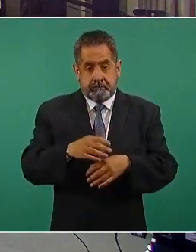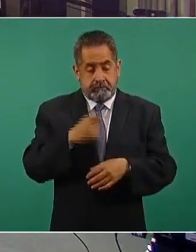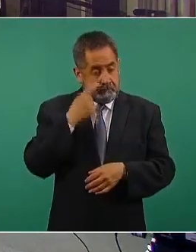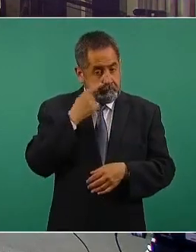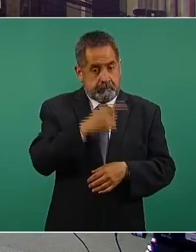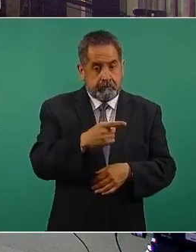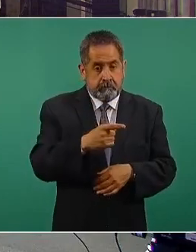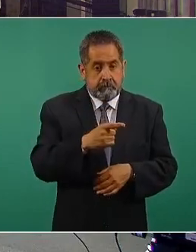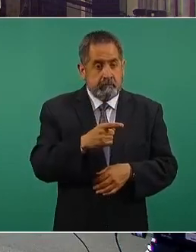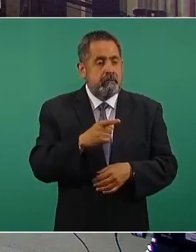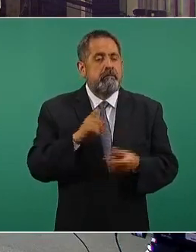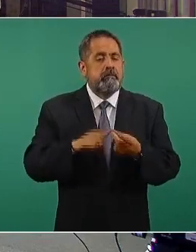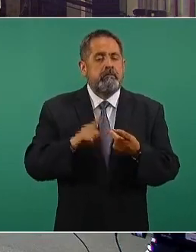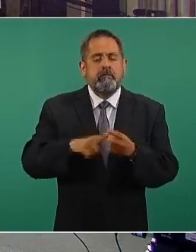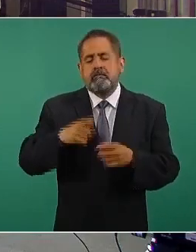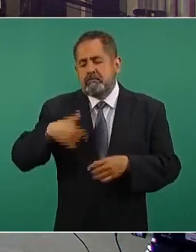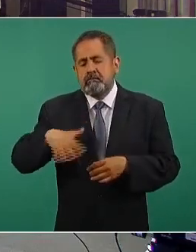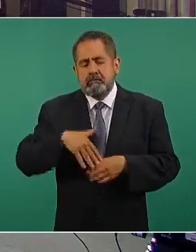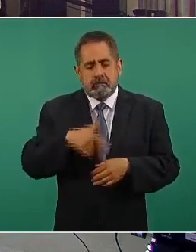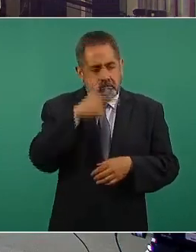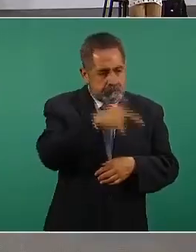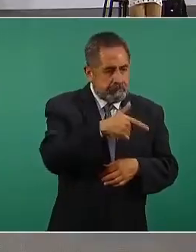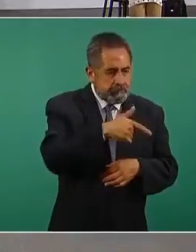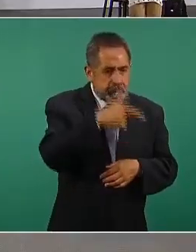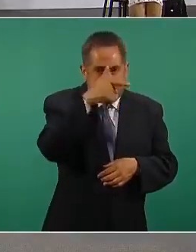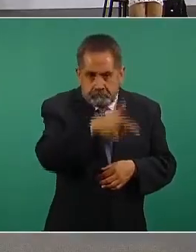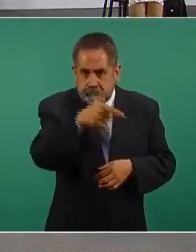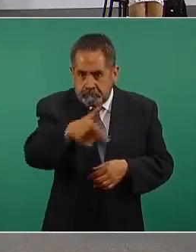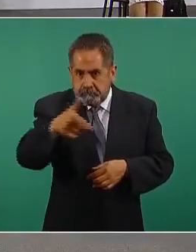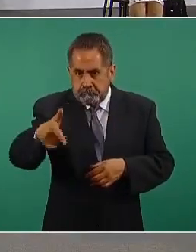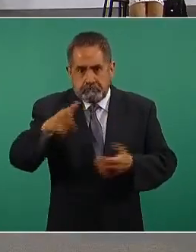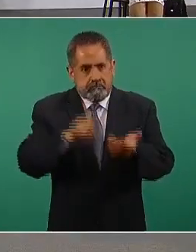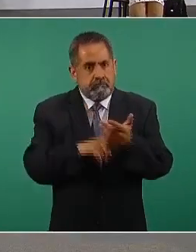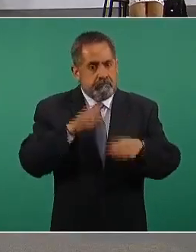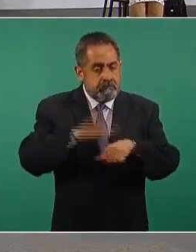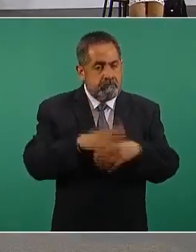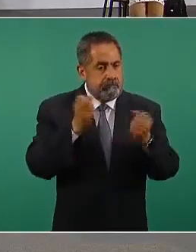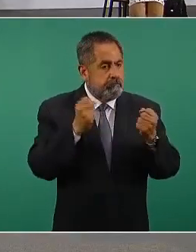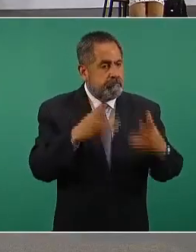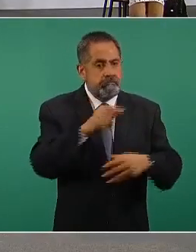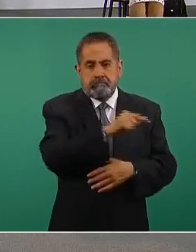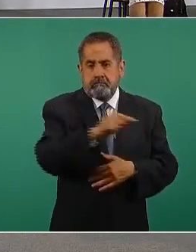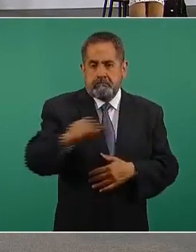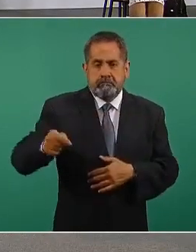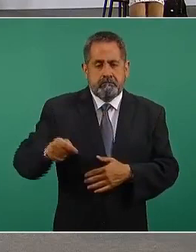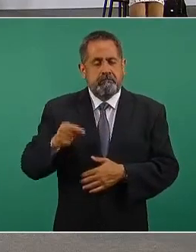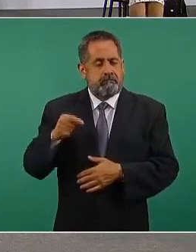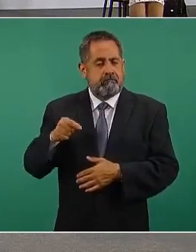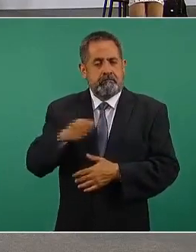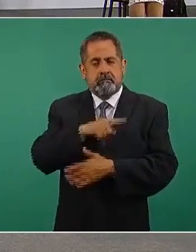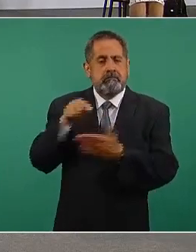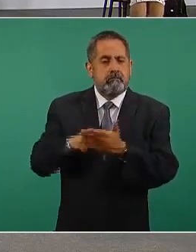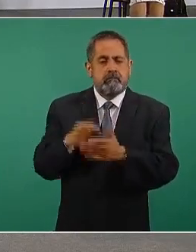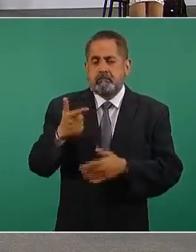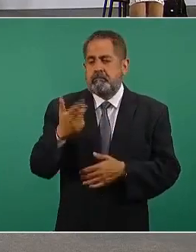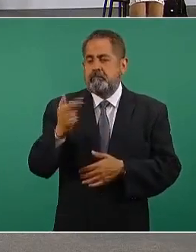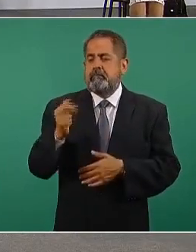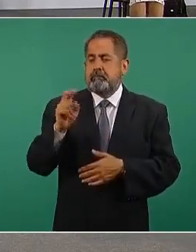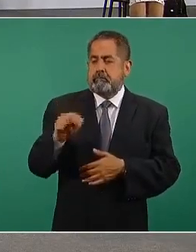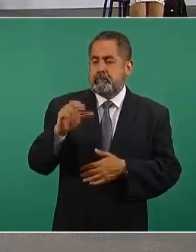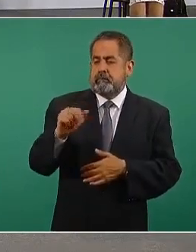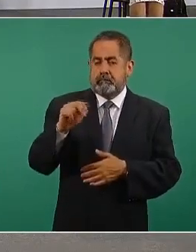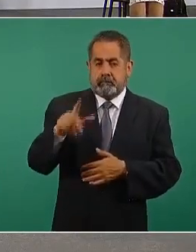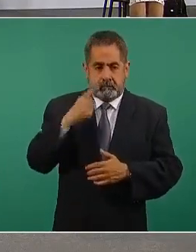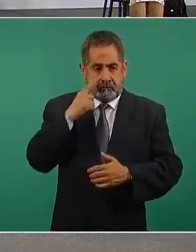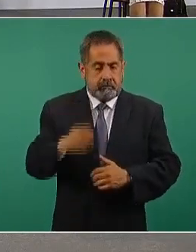que se detectaron derivado de esta corrida de diablos y de esta emergencia que se tuvo en el Gran Canal. Hace un momento, las que sigue, por